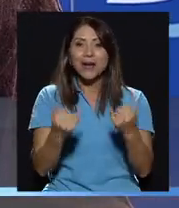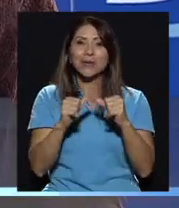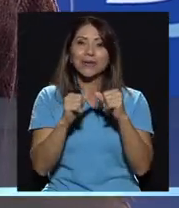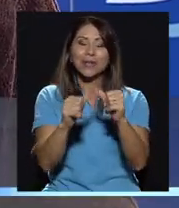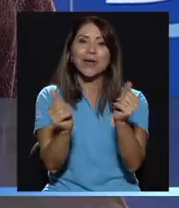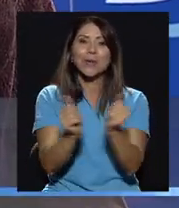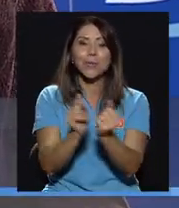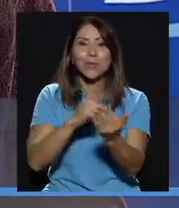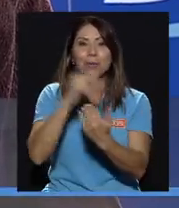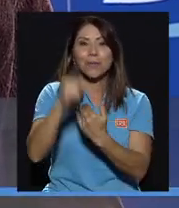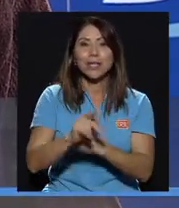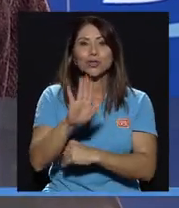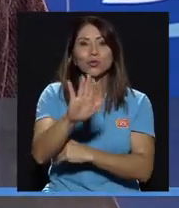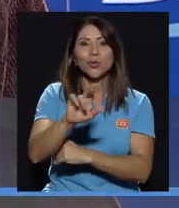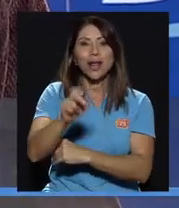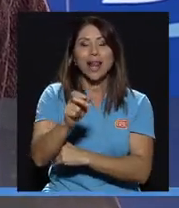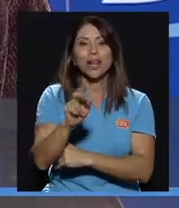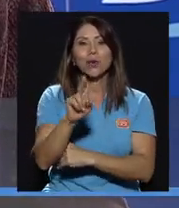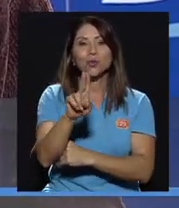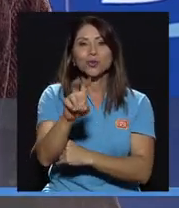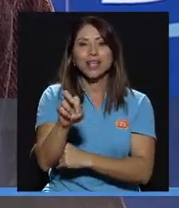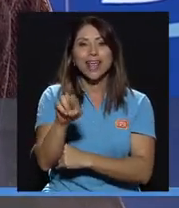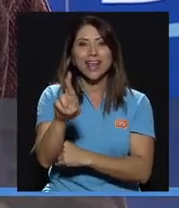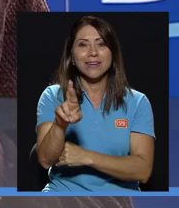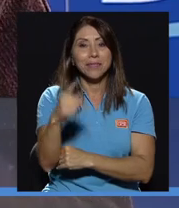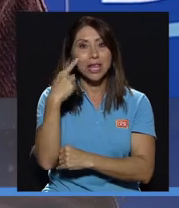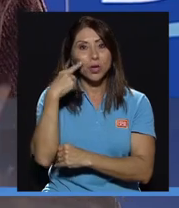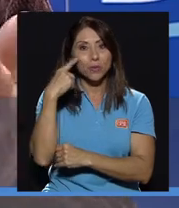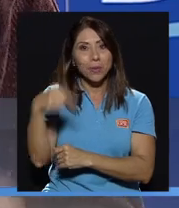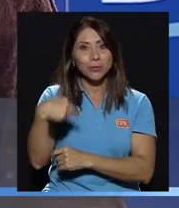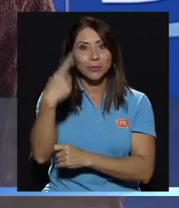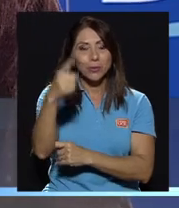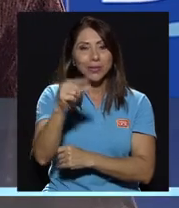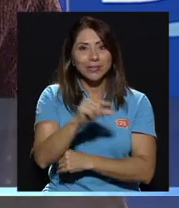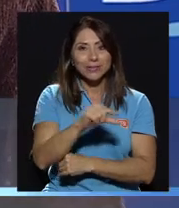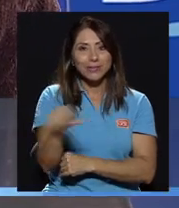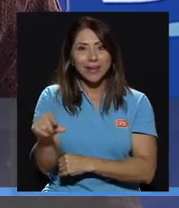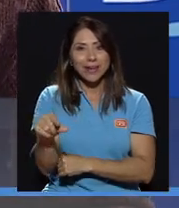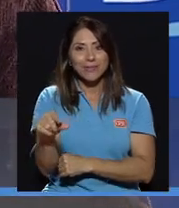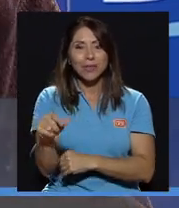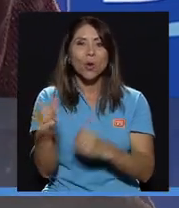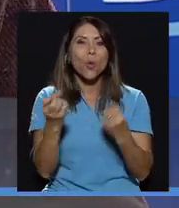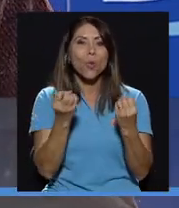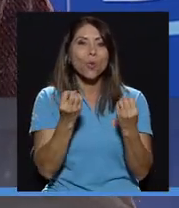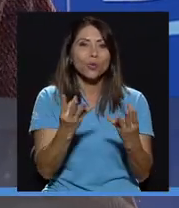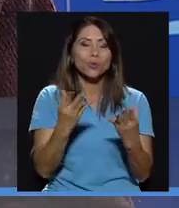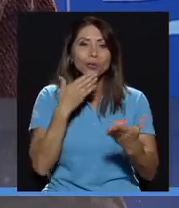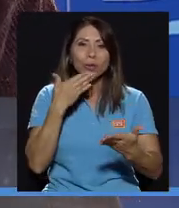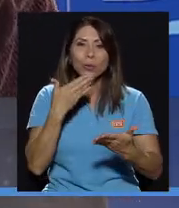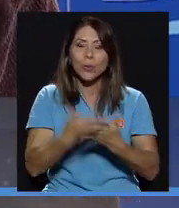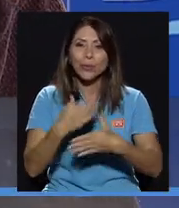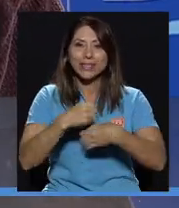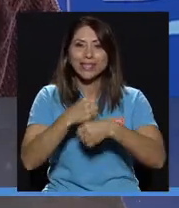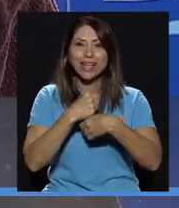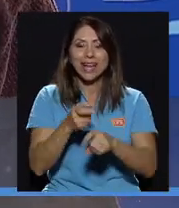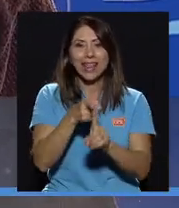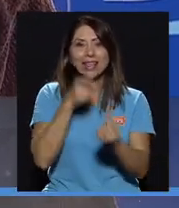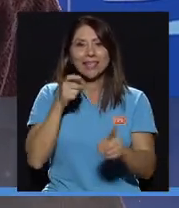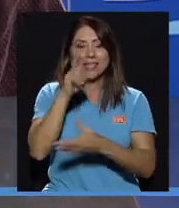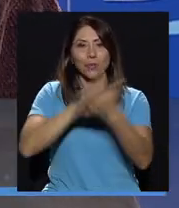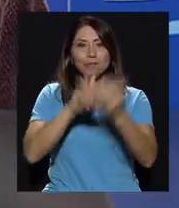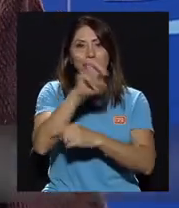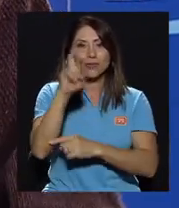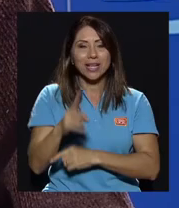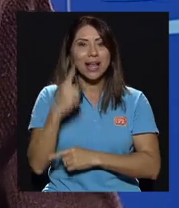dejamos en compañía de la programación de su canal ocr y nos vemos a la vuelta de una semana con mucho de lo bueno que se genera